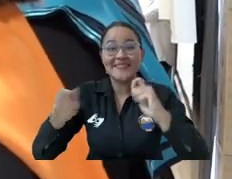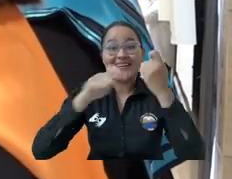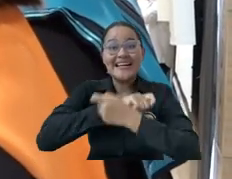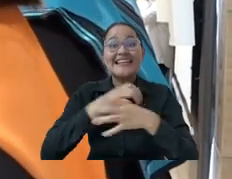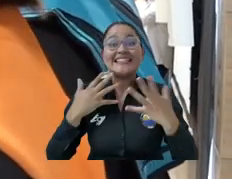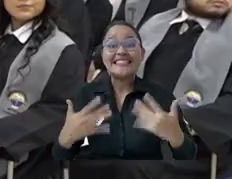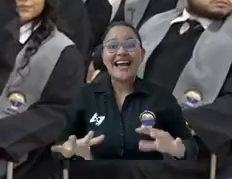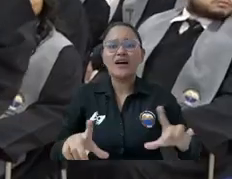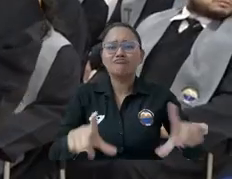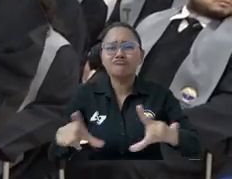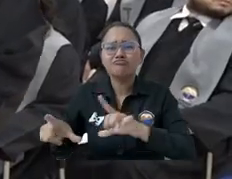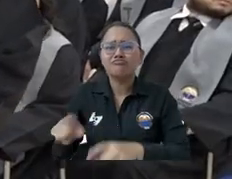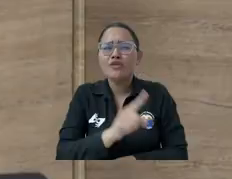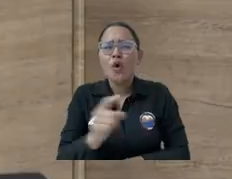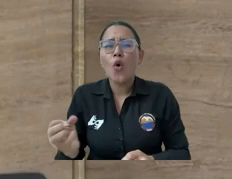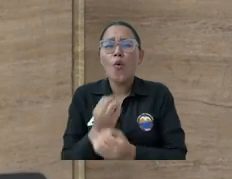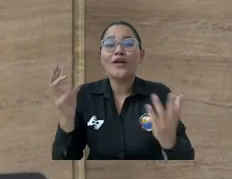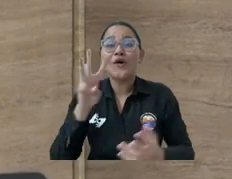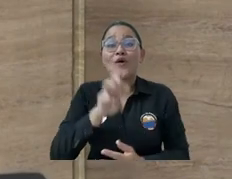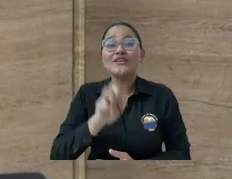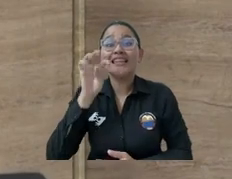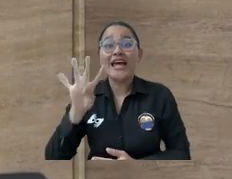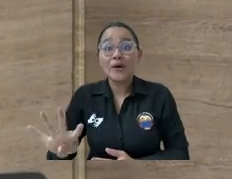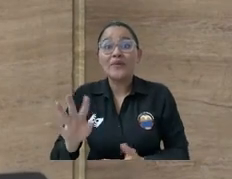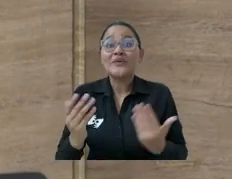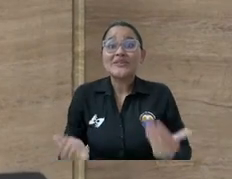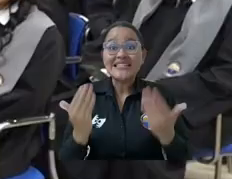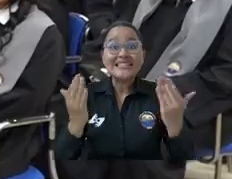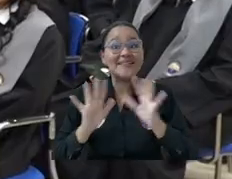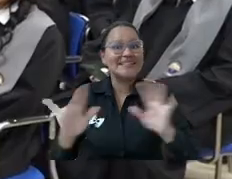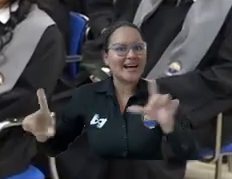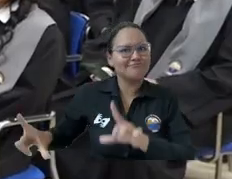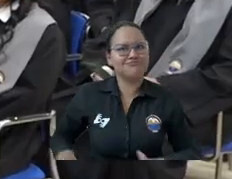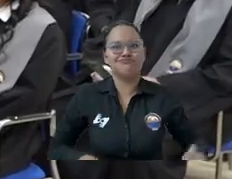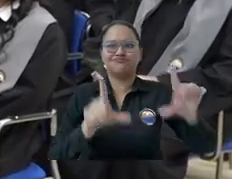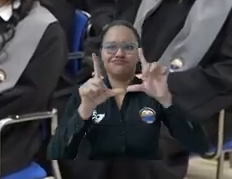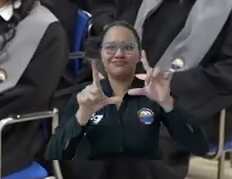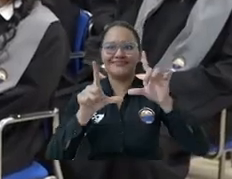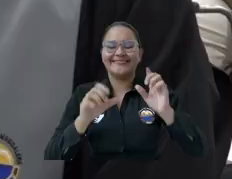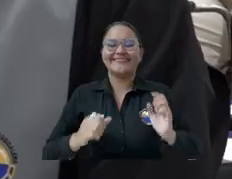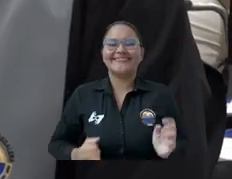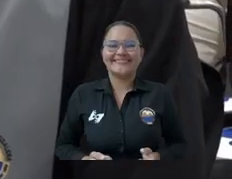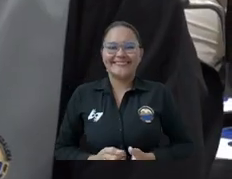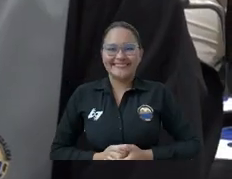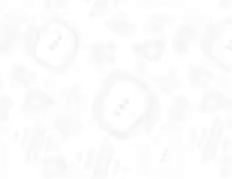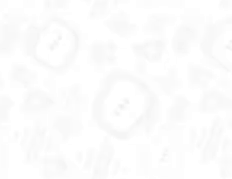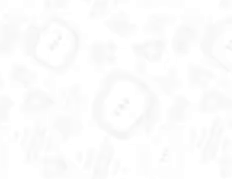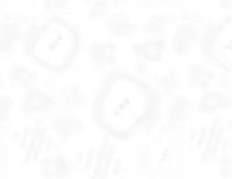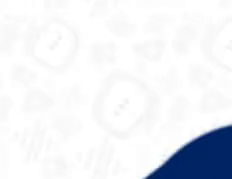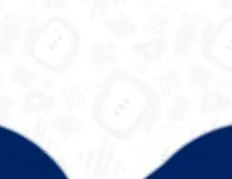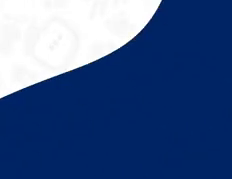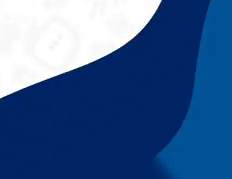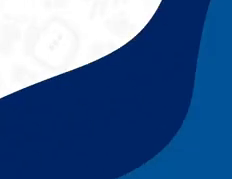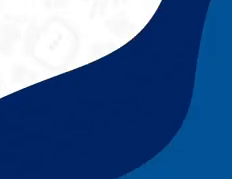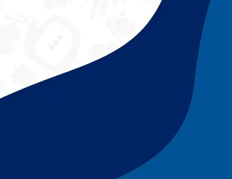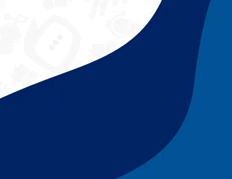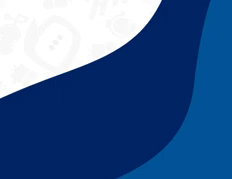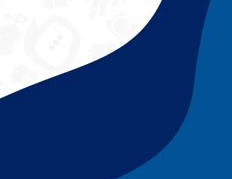Esta vez, 84 nuevos profesionales lograron titularse a través del Centro de Posgrados y Formación Continua.